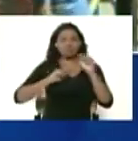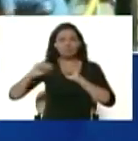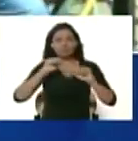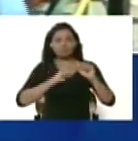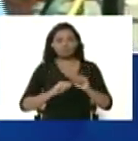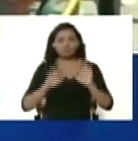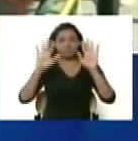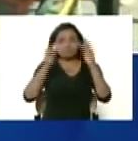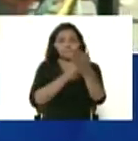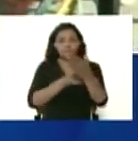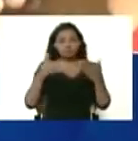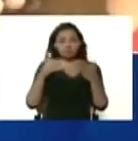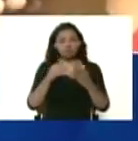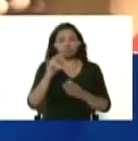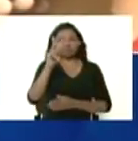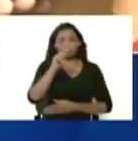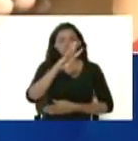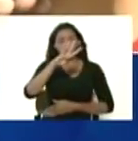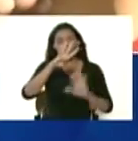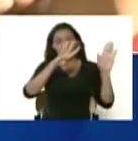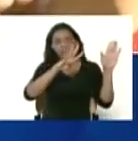movilizaron